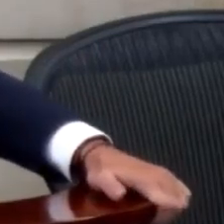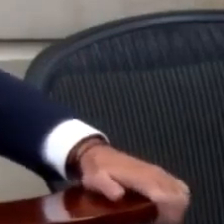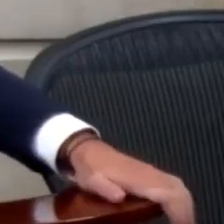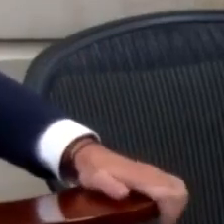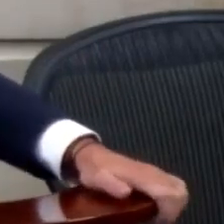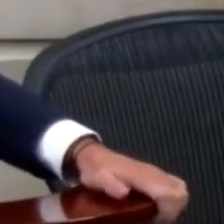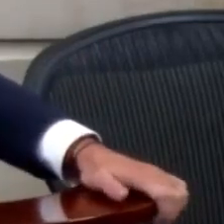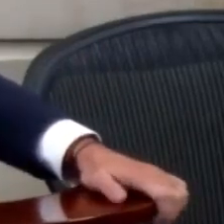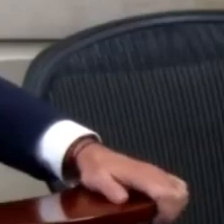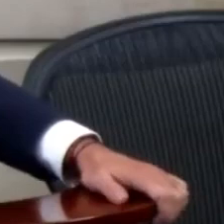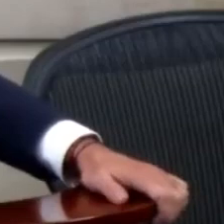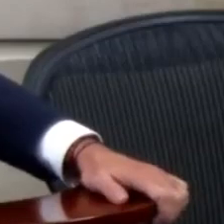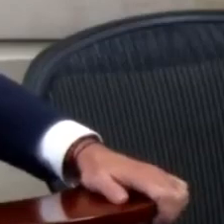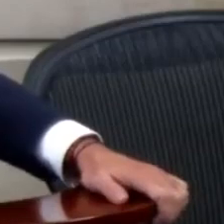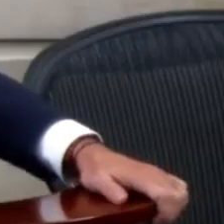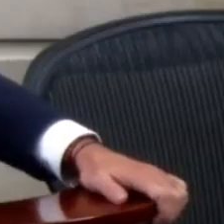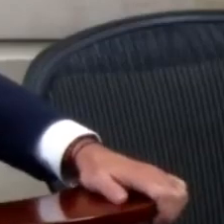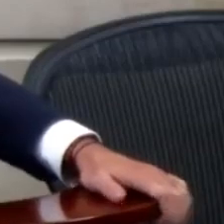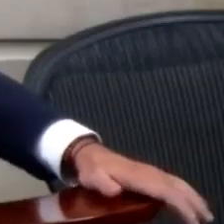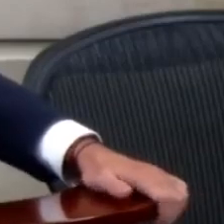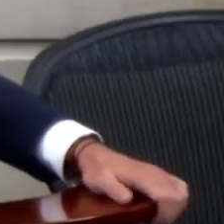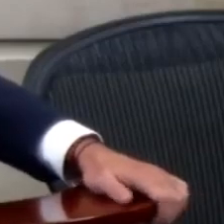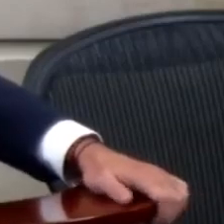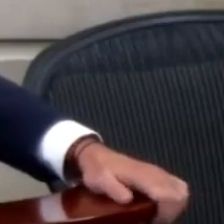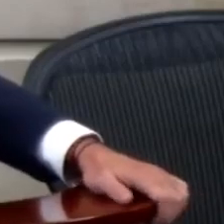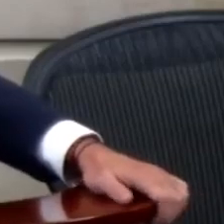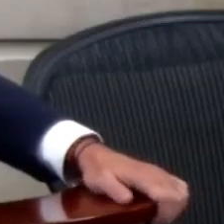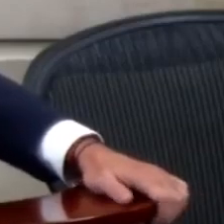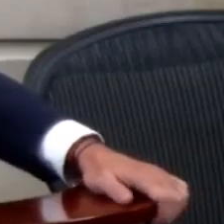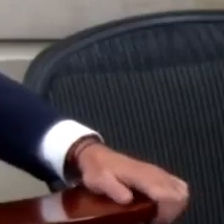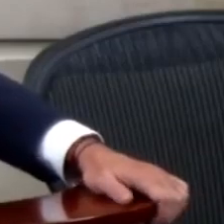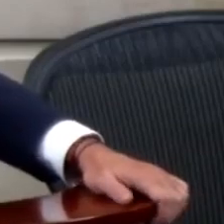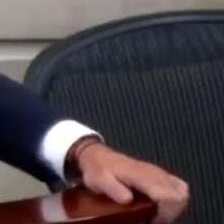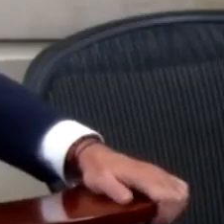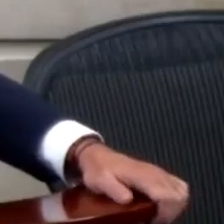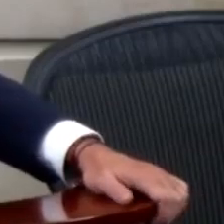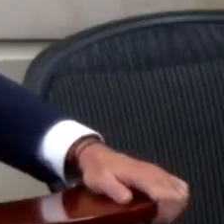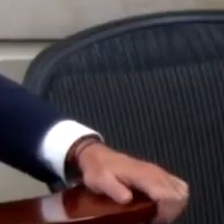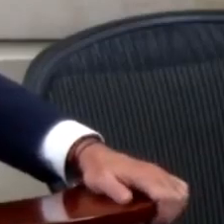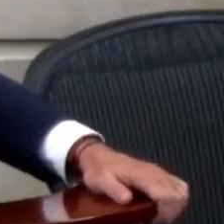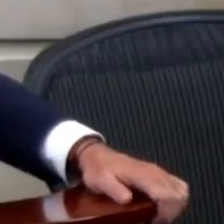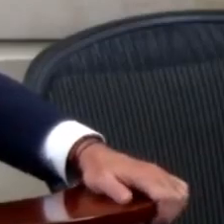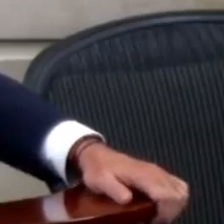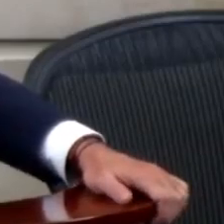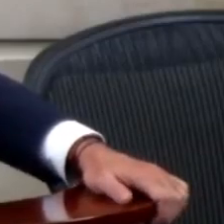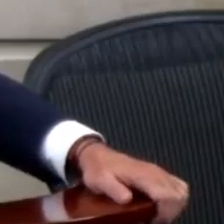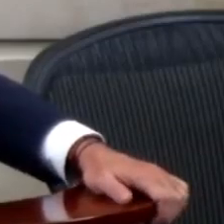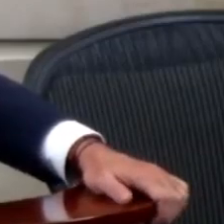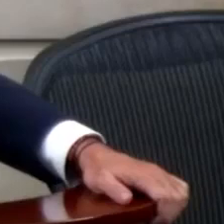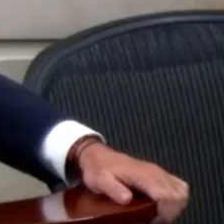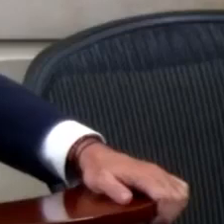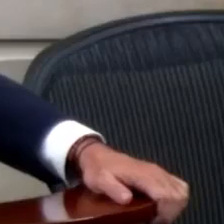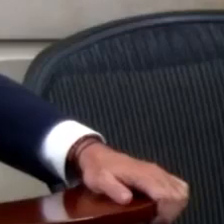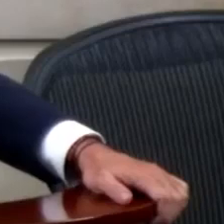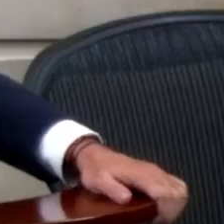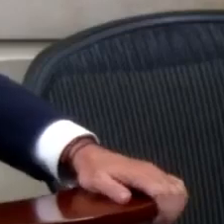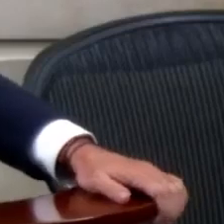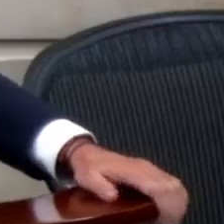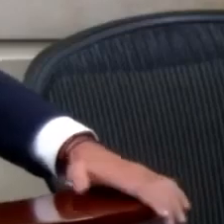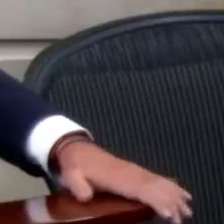calificación de las hojas de vida se dieron por sabidas el magistrado dice subsanen eso